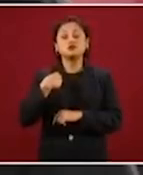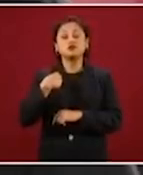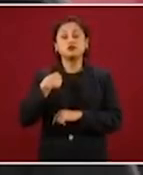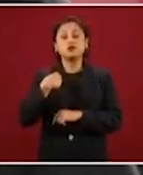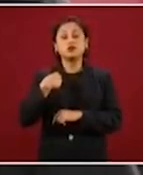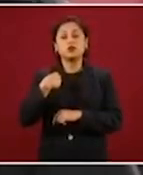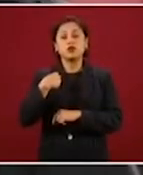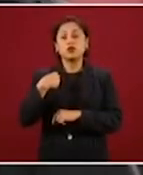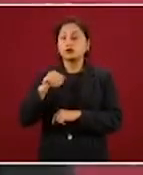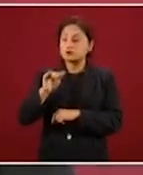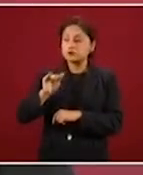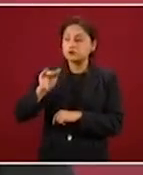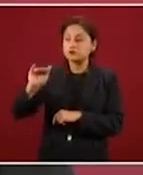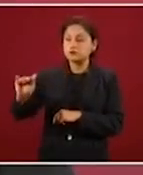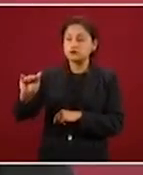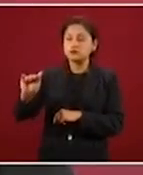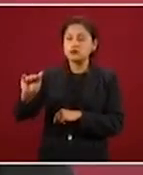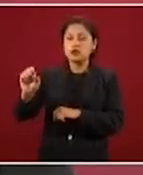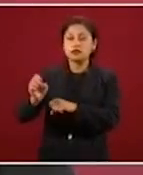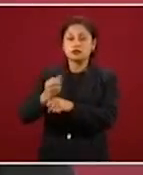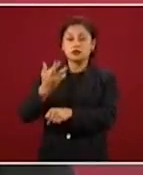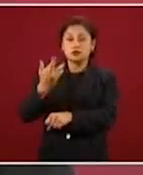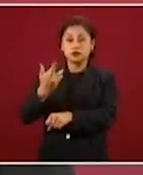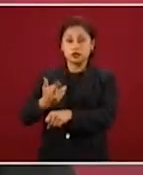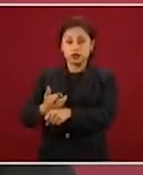al secretario de la Defensa que